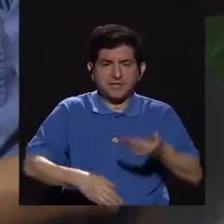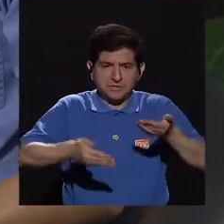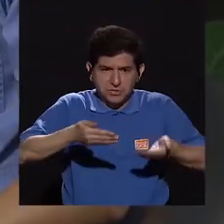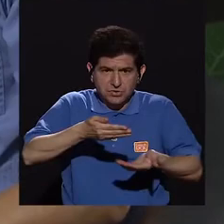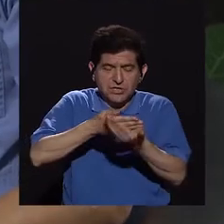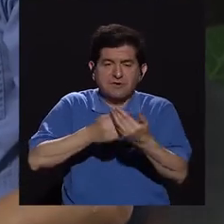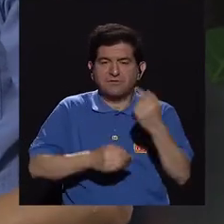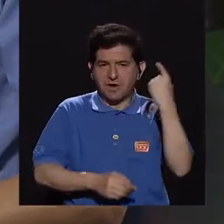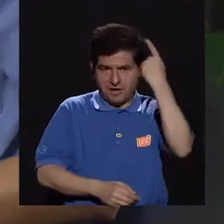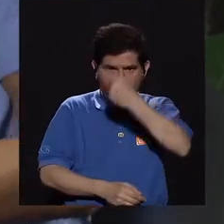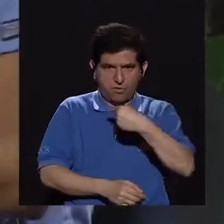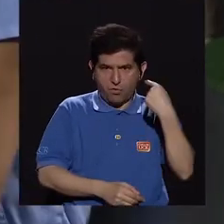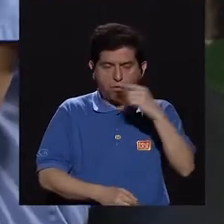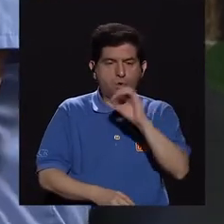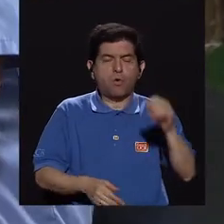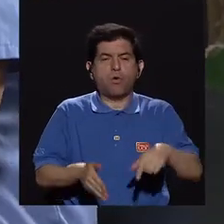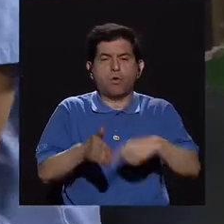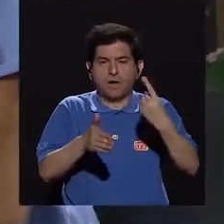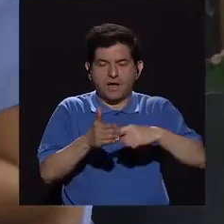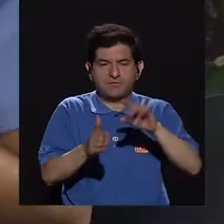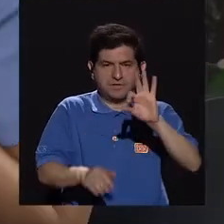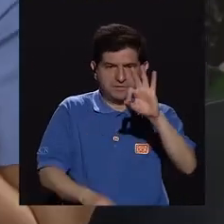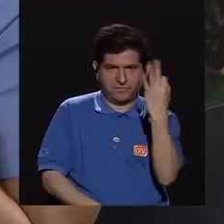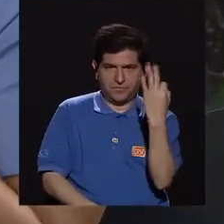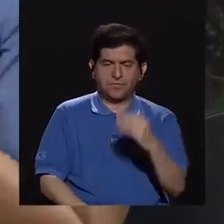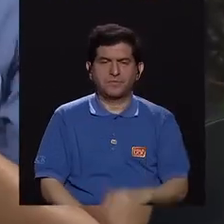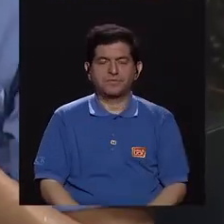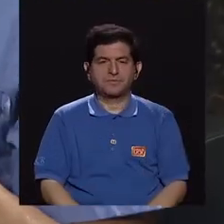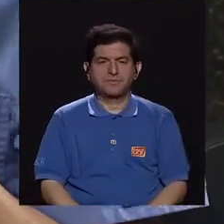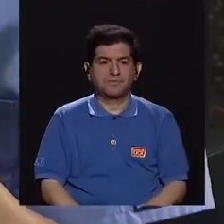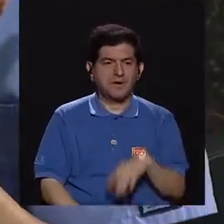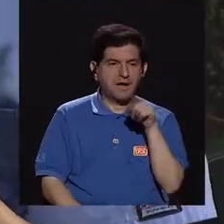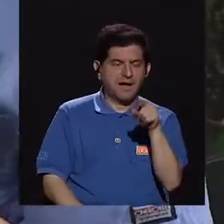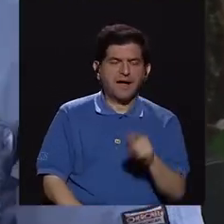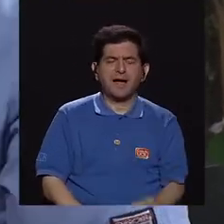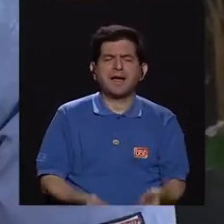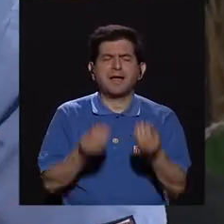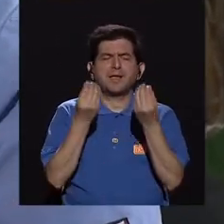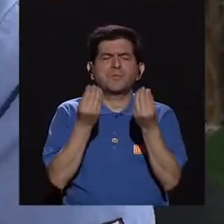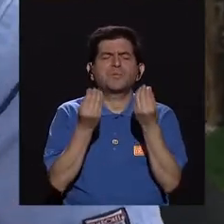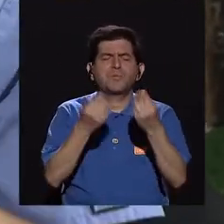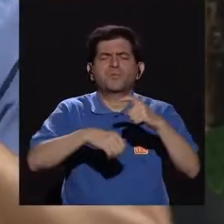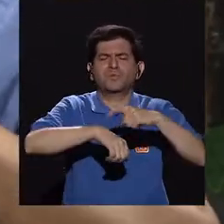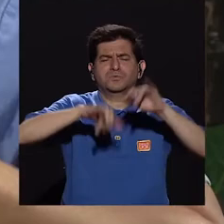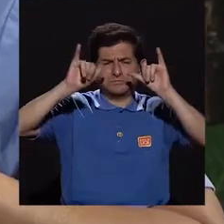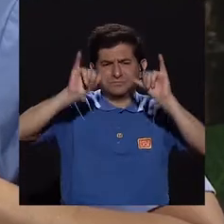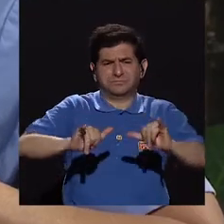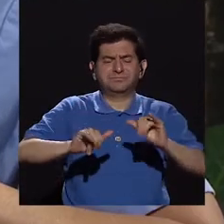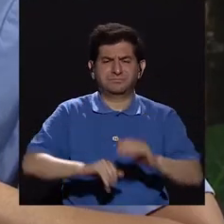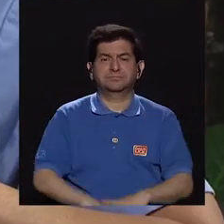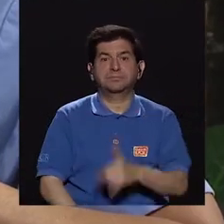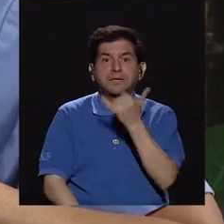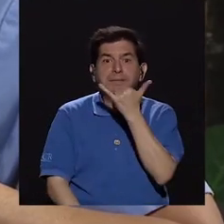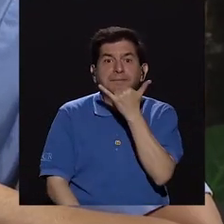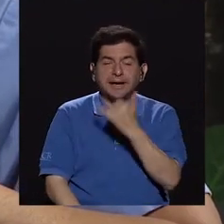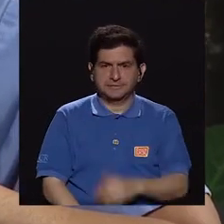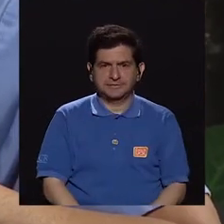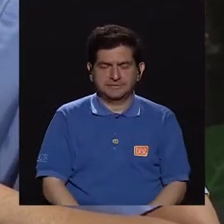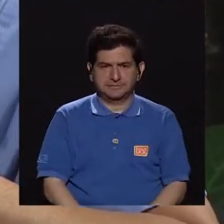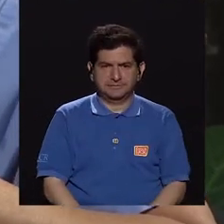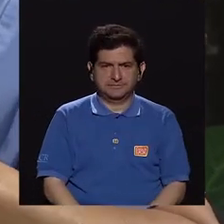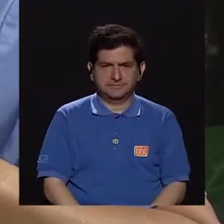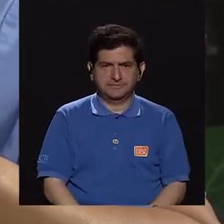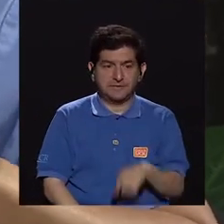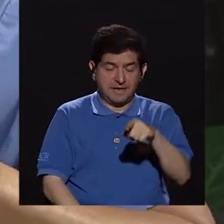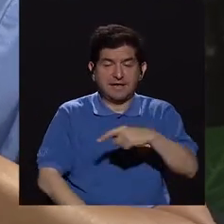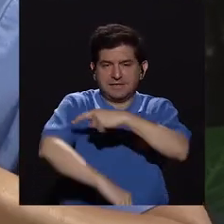debajo de su cabeza o en algunas posiciones donde están mucho tiempo. ¿Qué es lo que pasa? Lo que